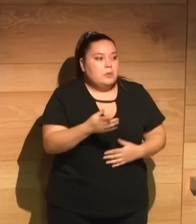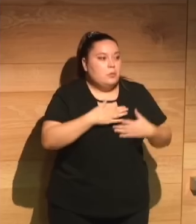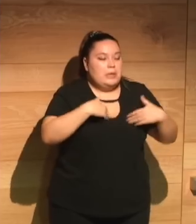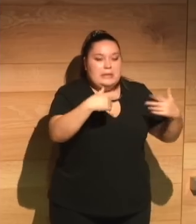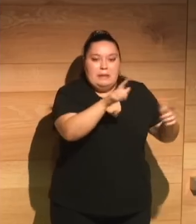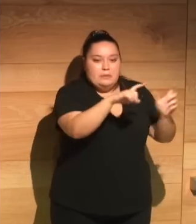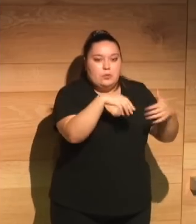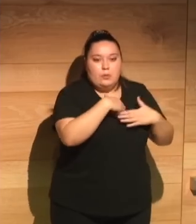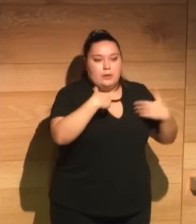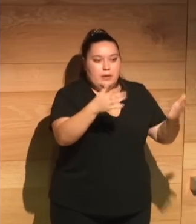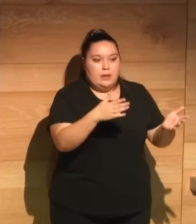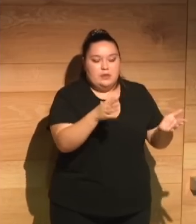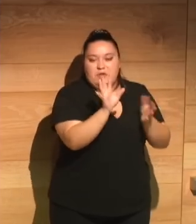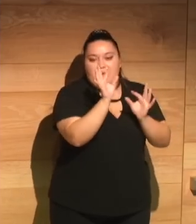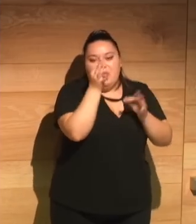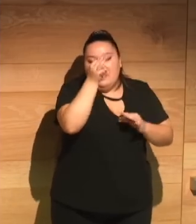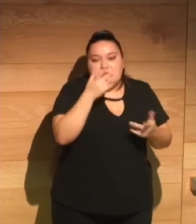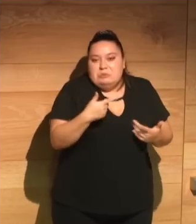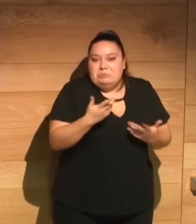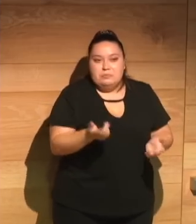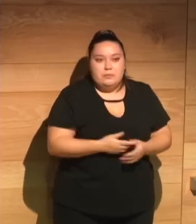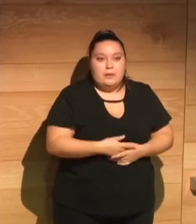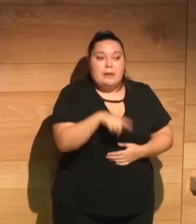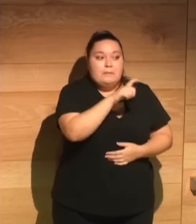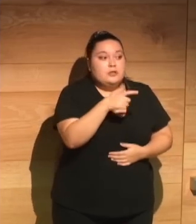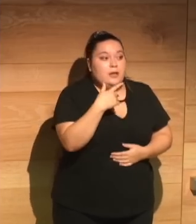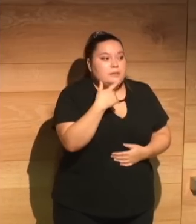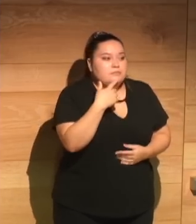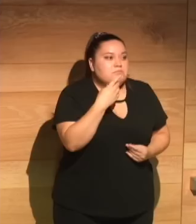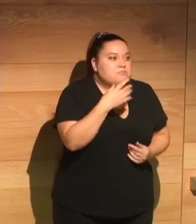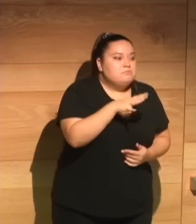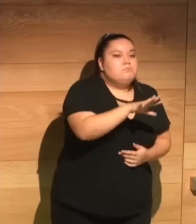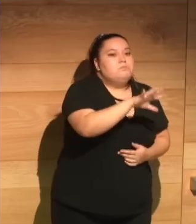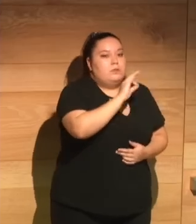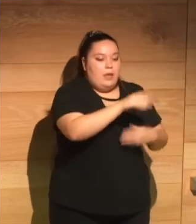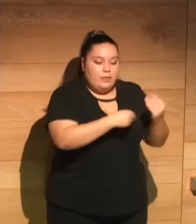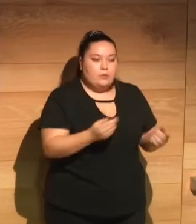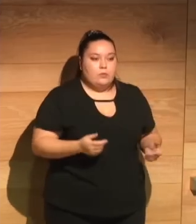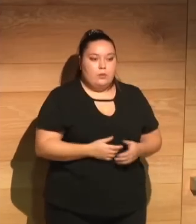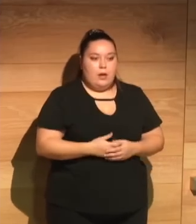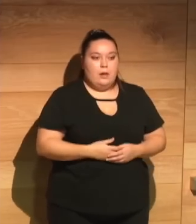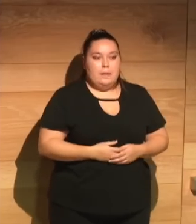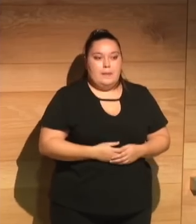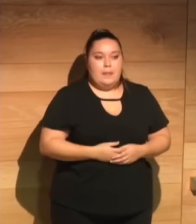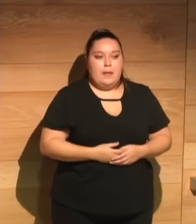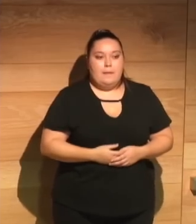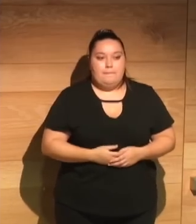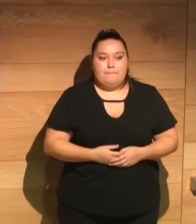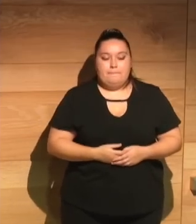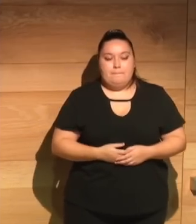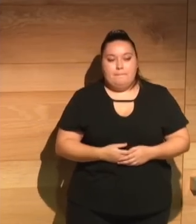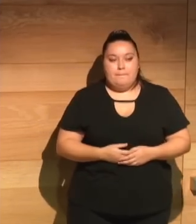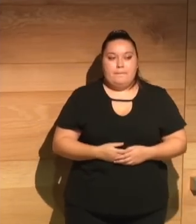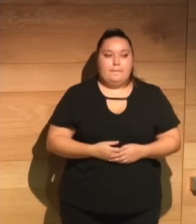A partir de ahí ya resulta completamente imprevisible y hay gente que decide hacer algo con eso no prevista. Algo no previsto, quiero